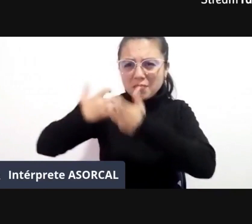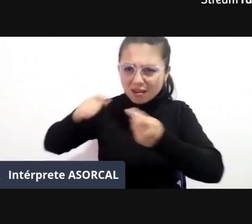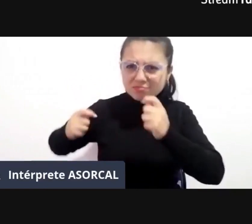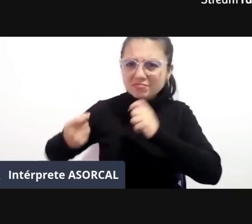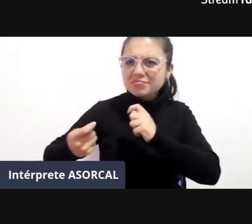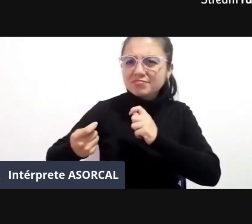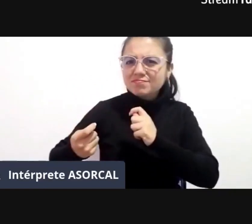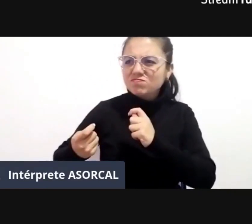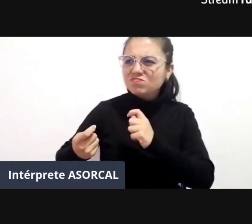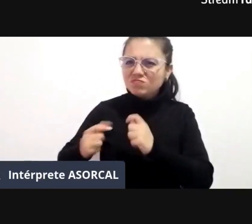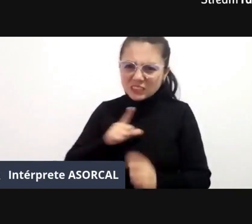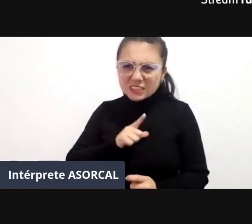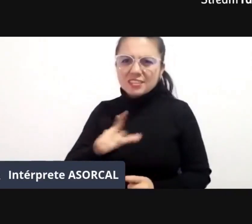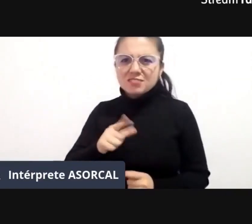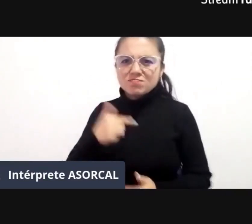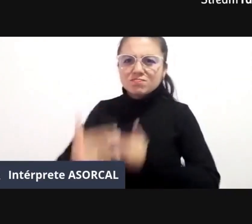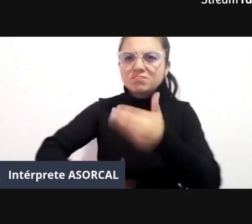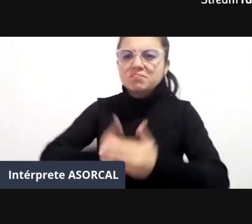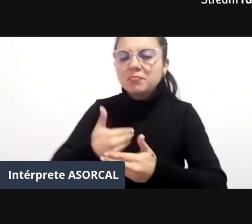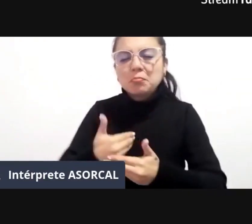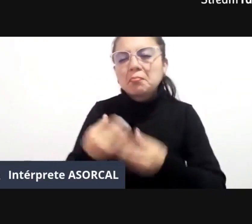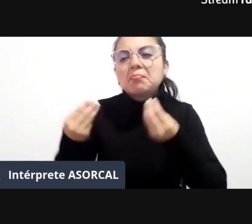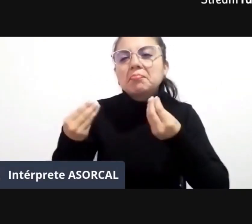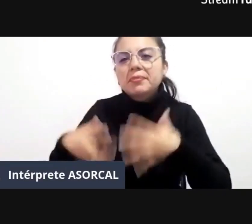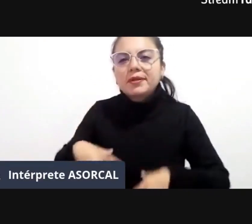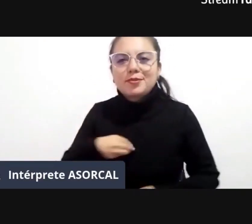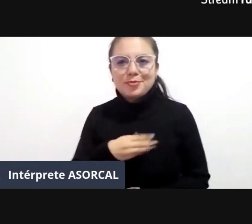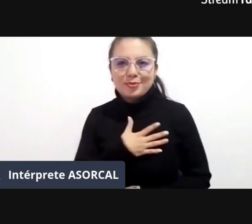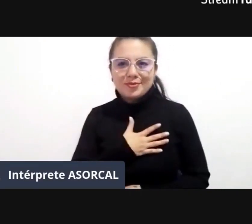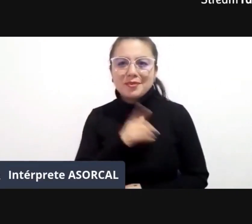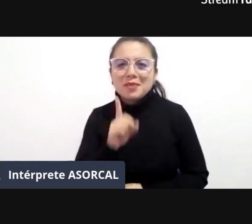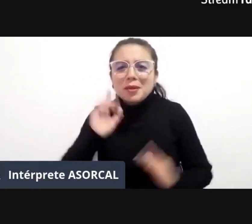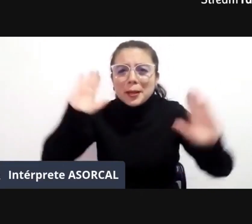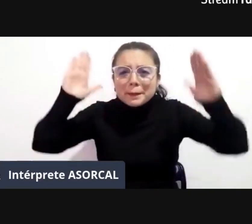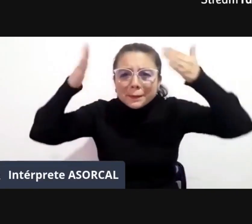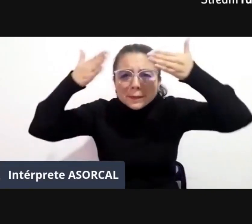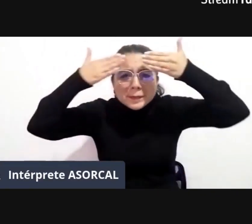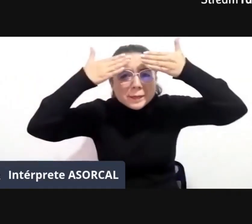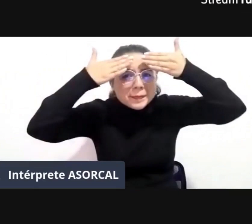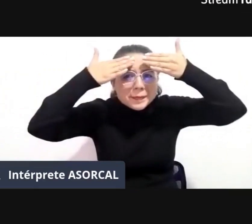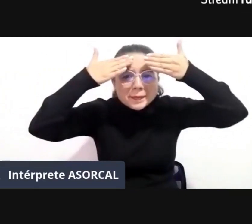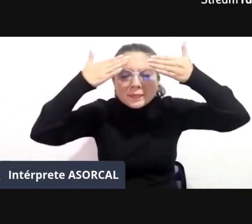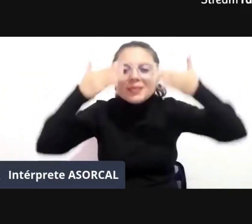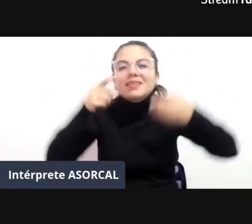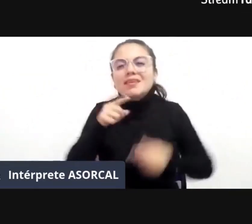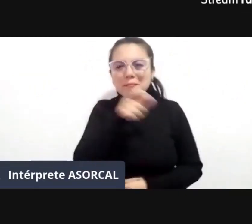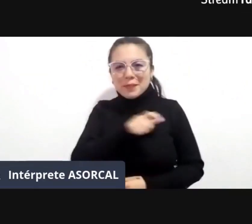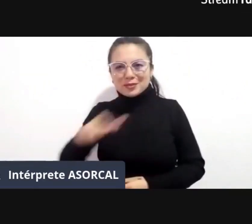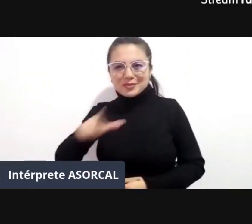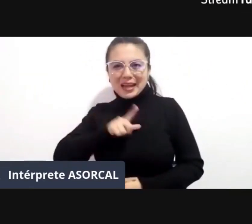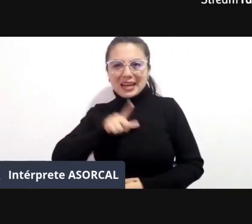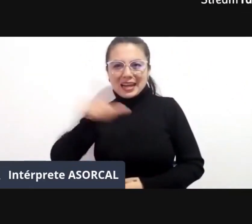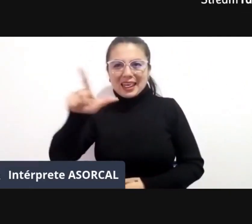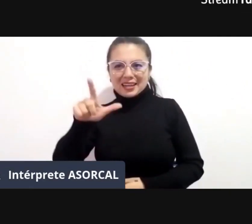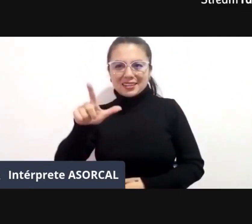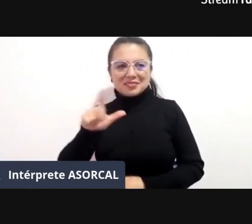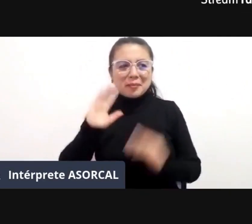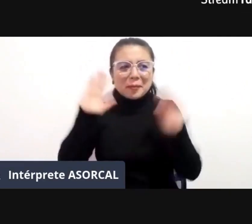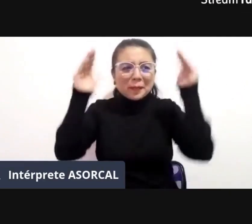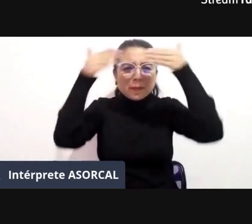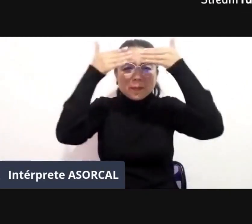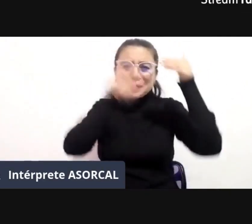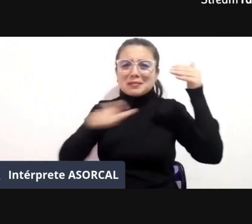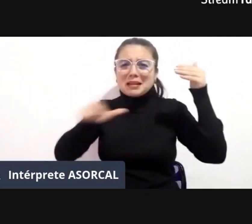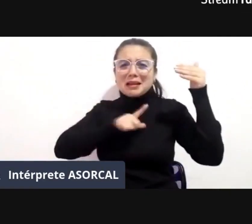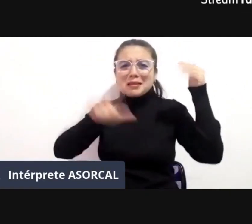del sistema, pero la estrechez, la miopía de sus dirigentes de clase media no les permitieron. Estaban en